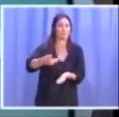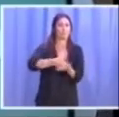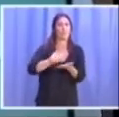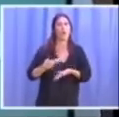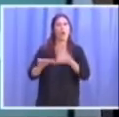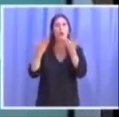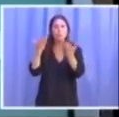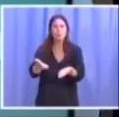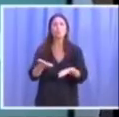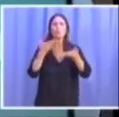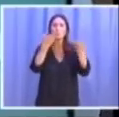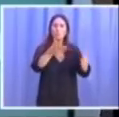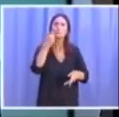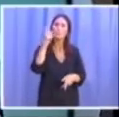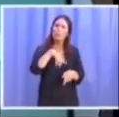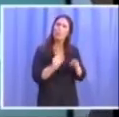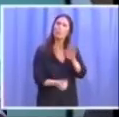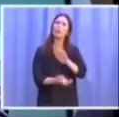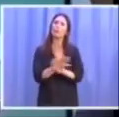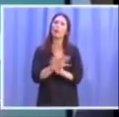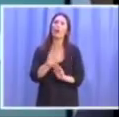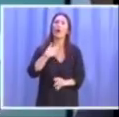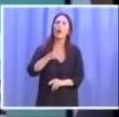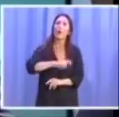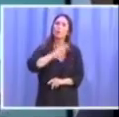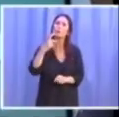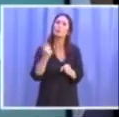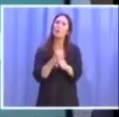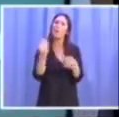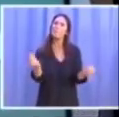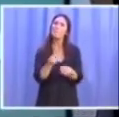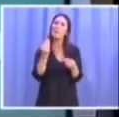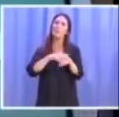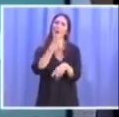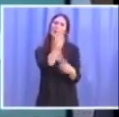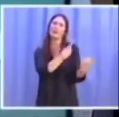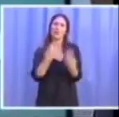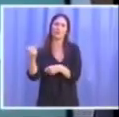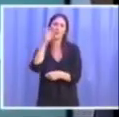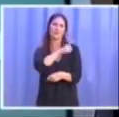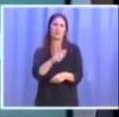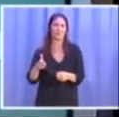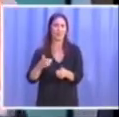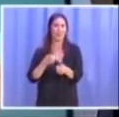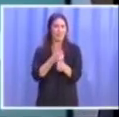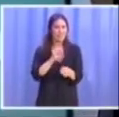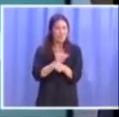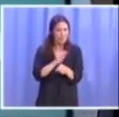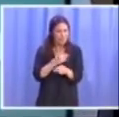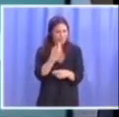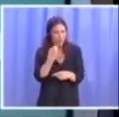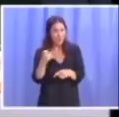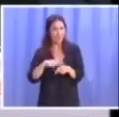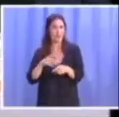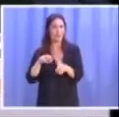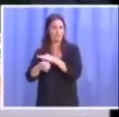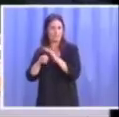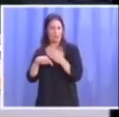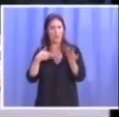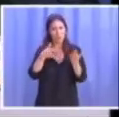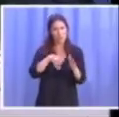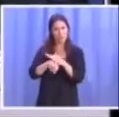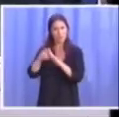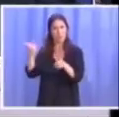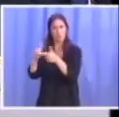Ayudaremos también a elaborar, o sea, y a trabajar mejor para las personas que necesitan esa dependencia para gestionar sus trámites con la Junta de Andalucía. Queremos